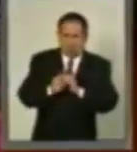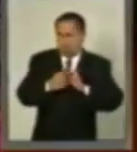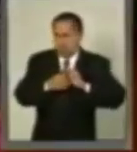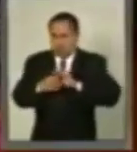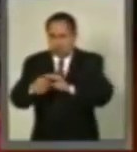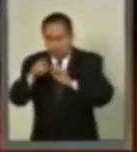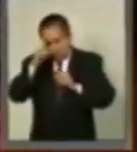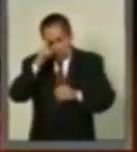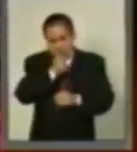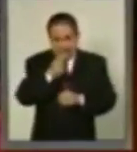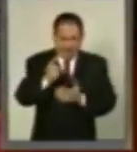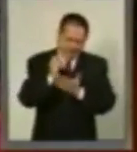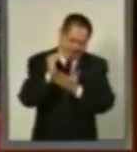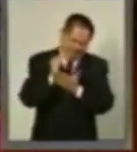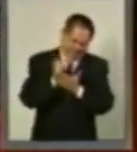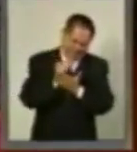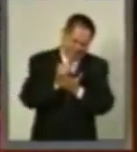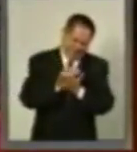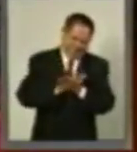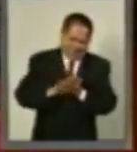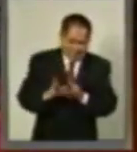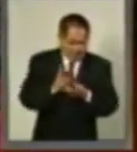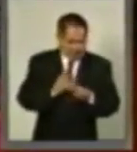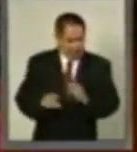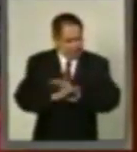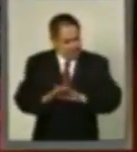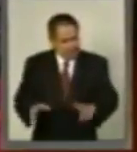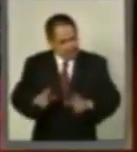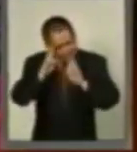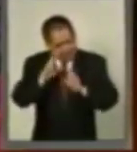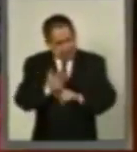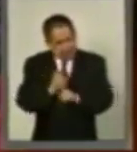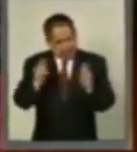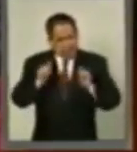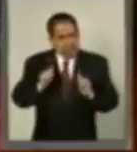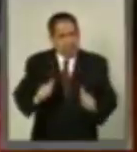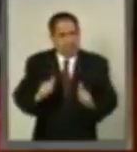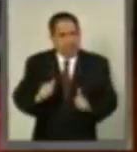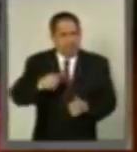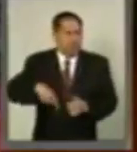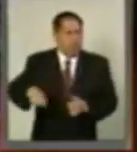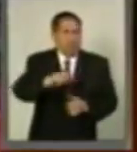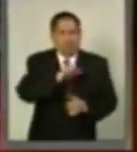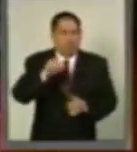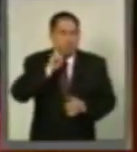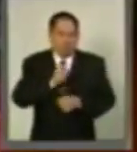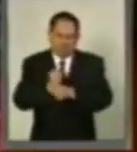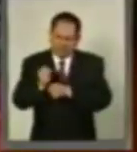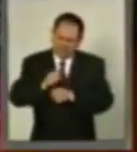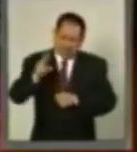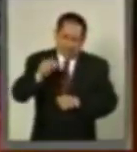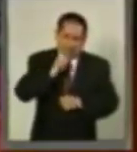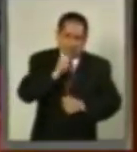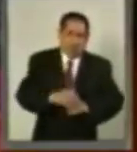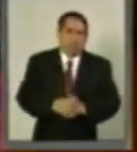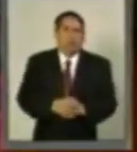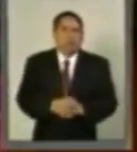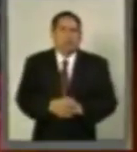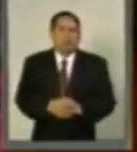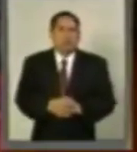poder erradicar y por supuesto sancionar la violencia de género. Y tenemos